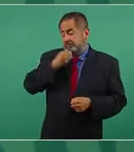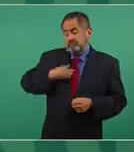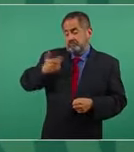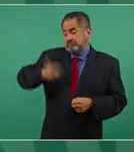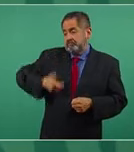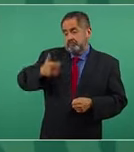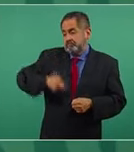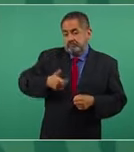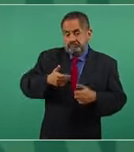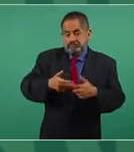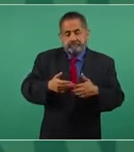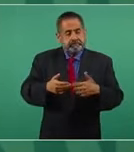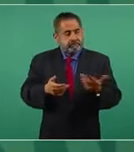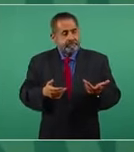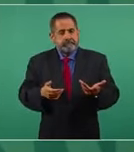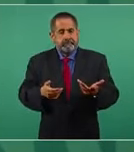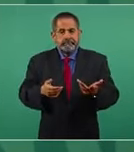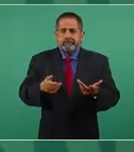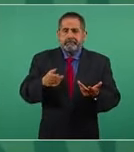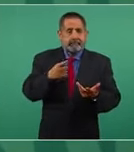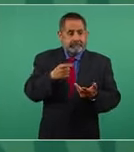hubo crecimiento económico,